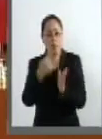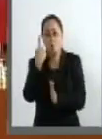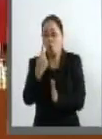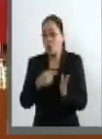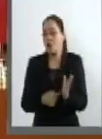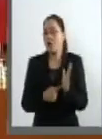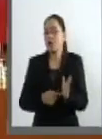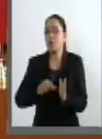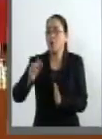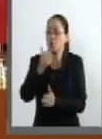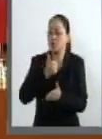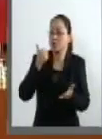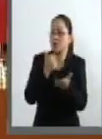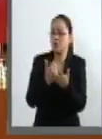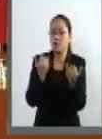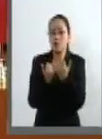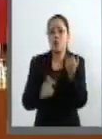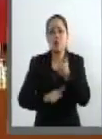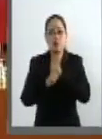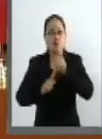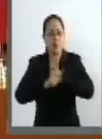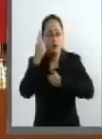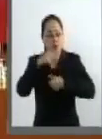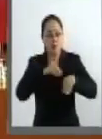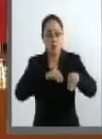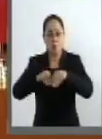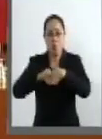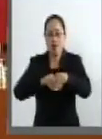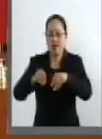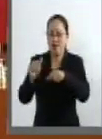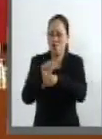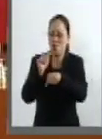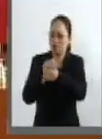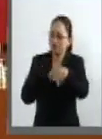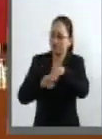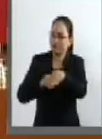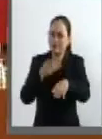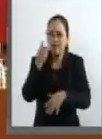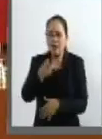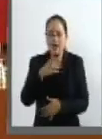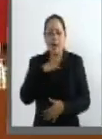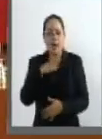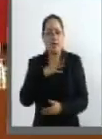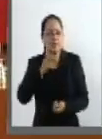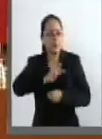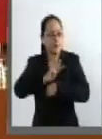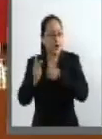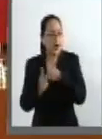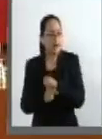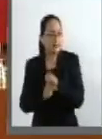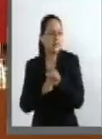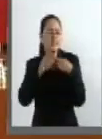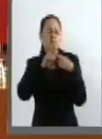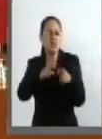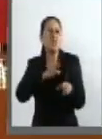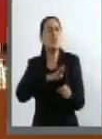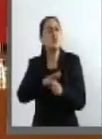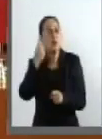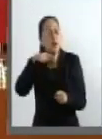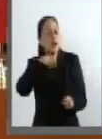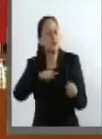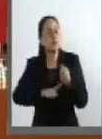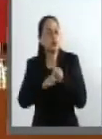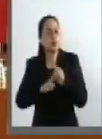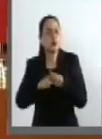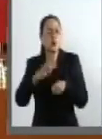zonas urbanas también hay problemas de movilidad. La respuesta en muchos países a este escenario ha sido una